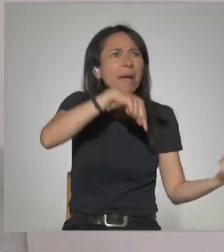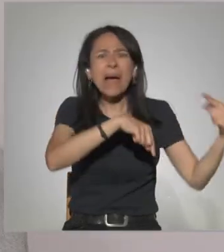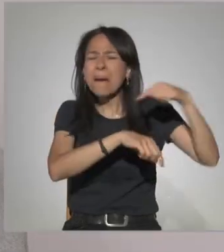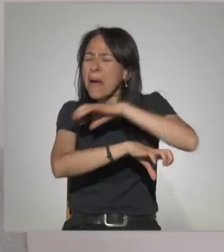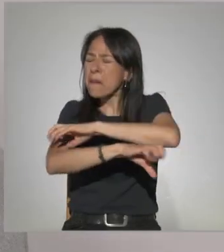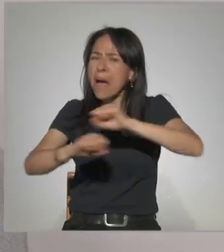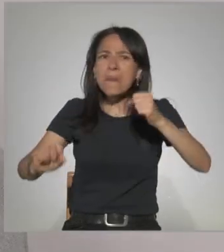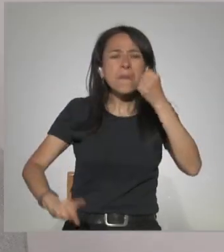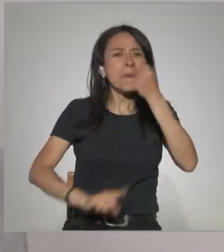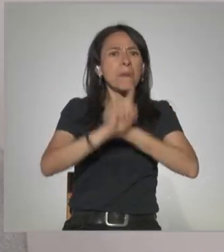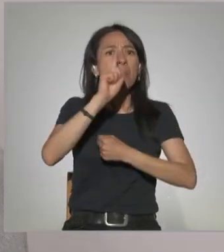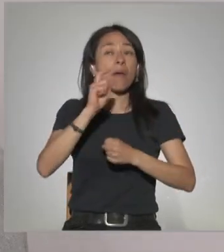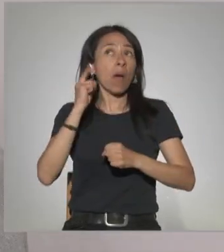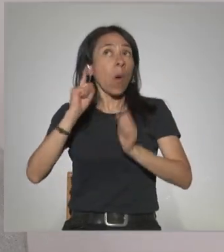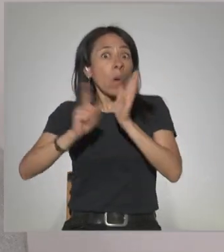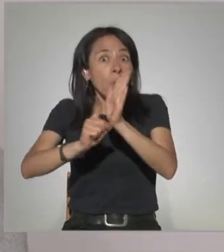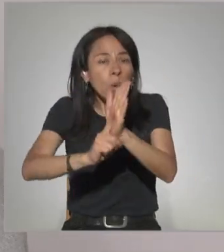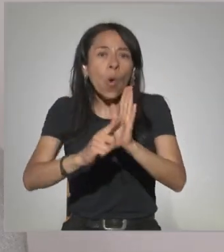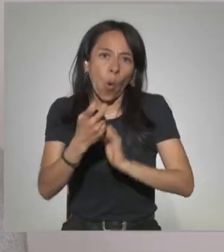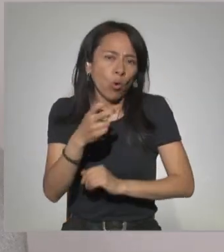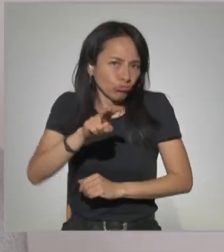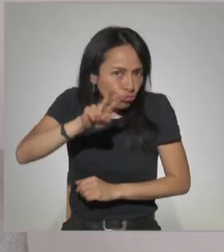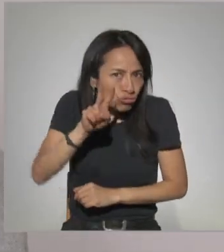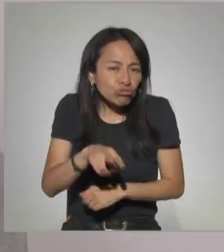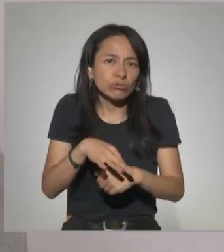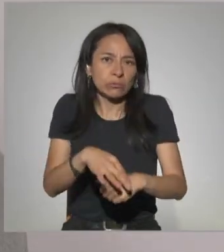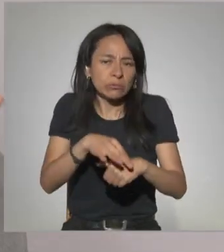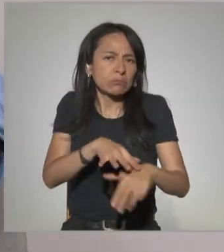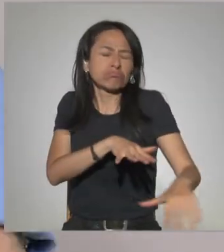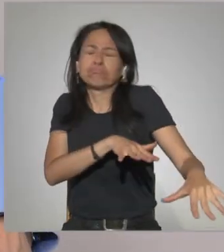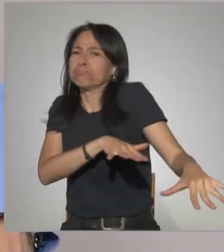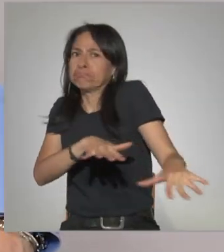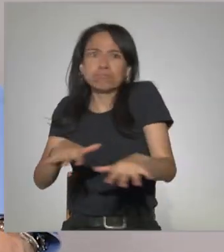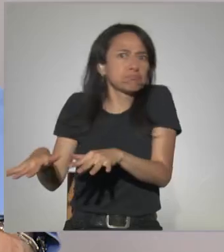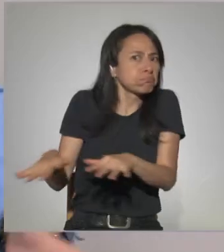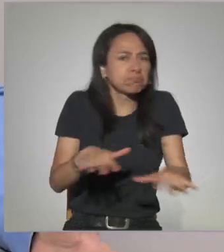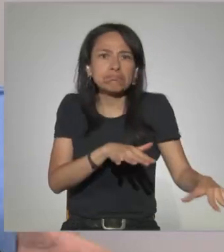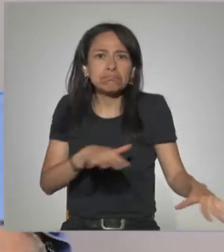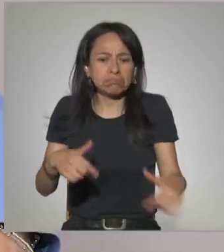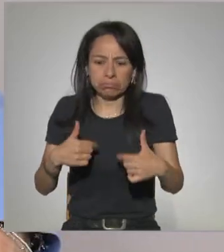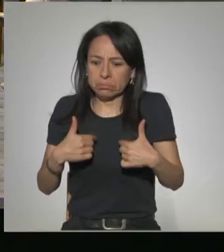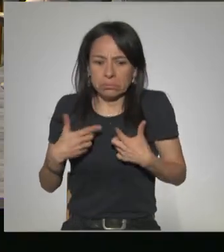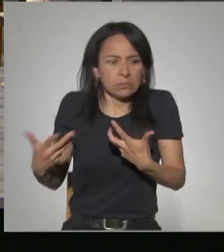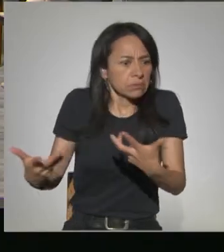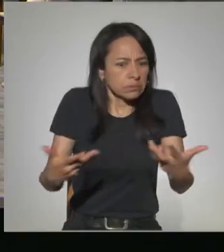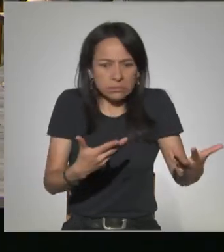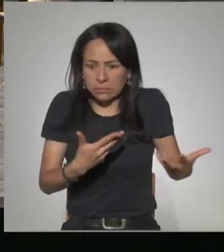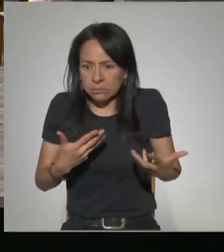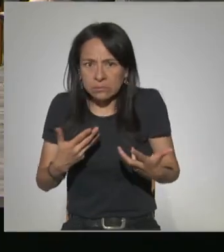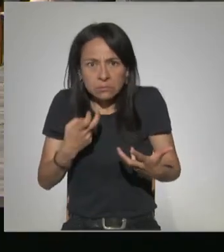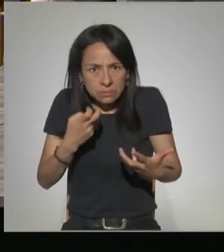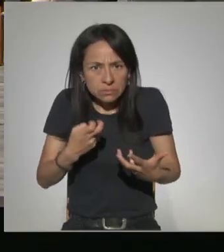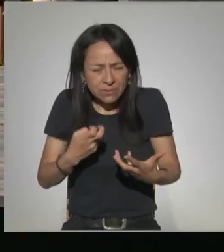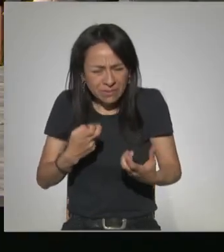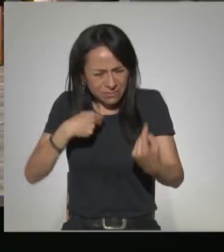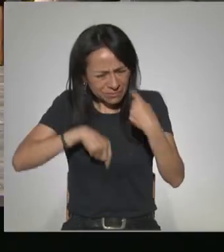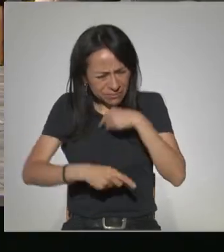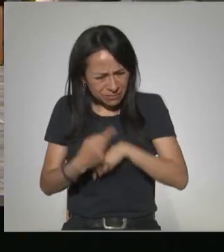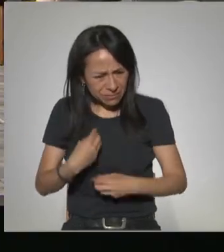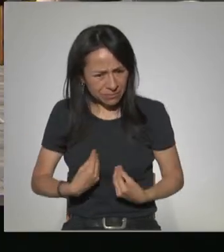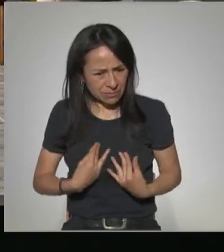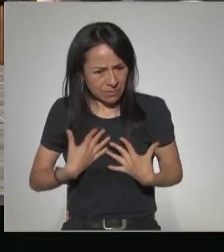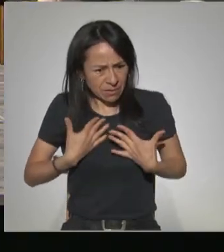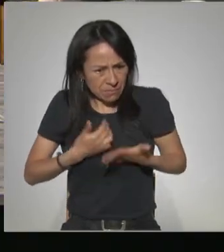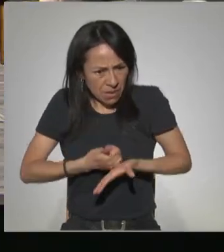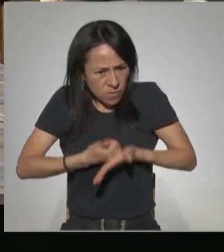o realmente un temblor, ¿no? Y entonces de repente no tomo decisiones adecuadas, parece contradictorio. Lo que pasa es